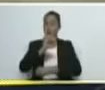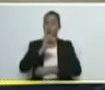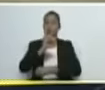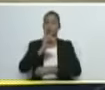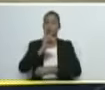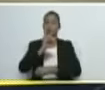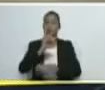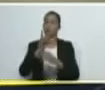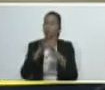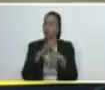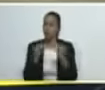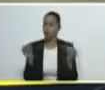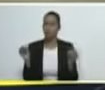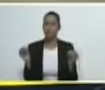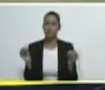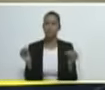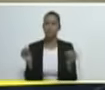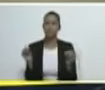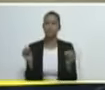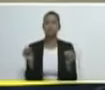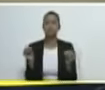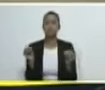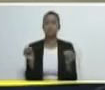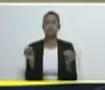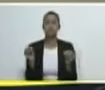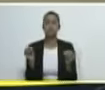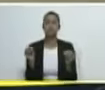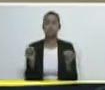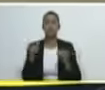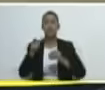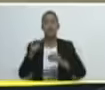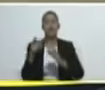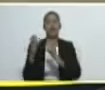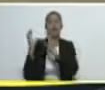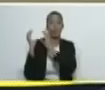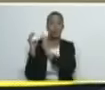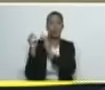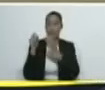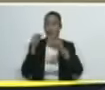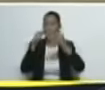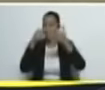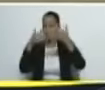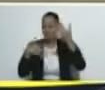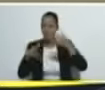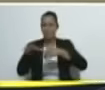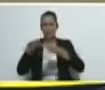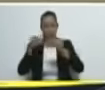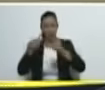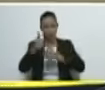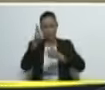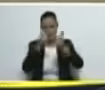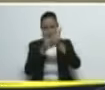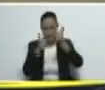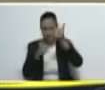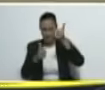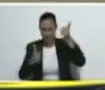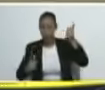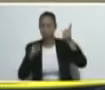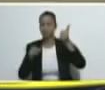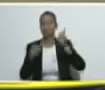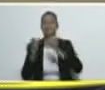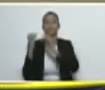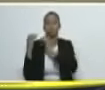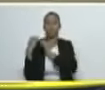Estos dos altos funcionarios son los encargados de revisar cada una de las